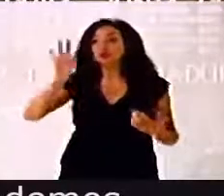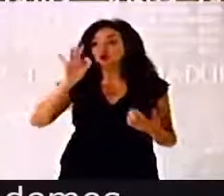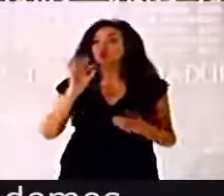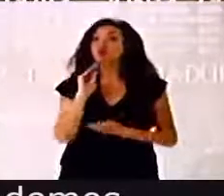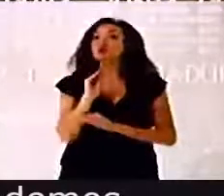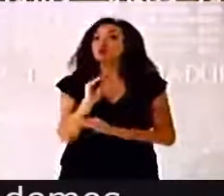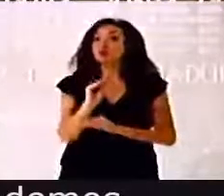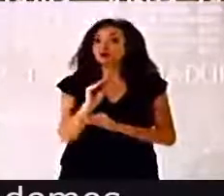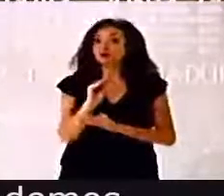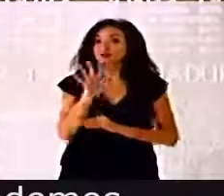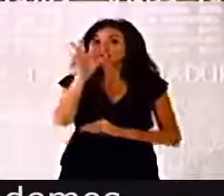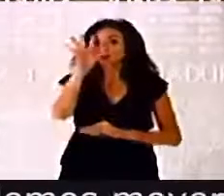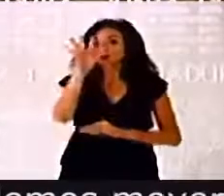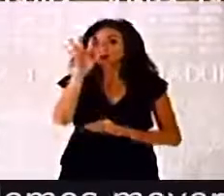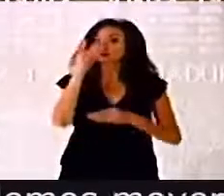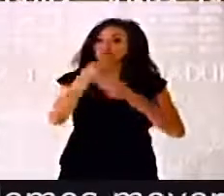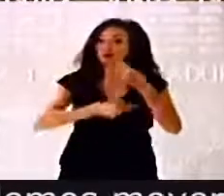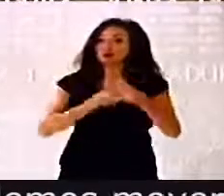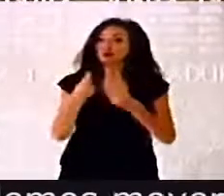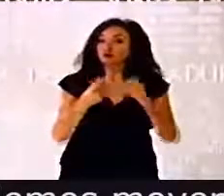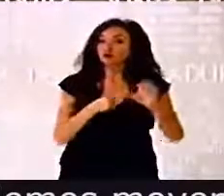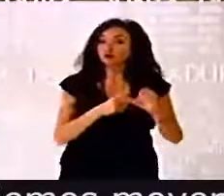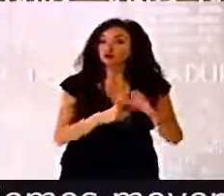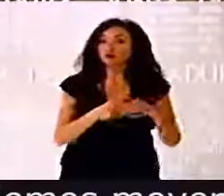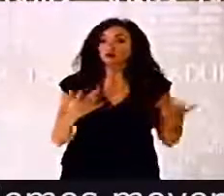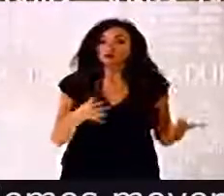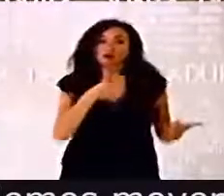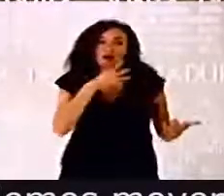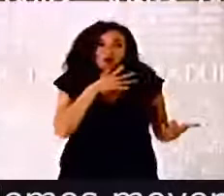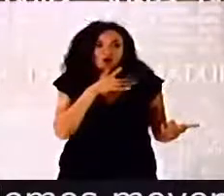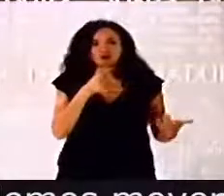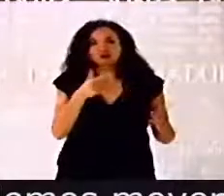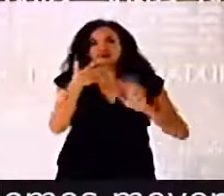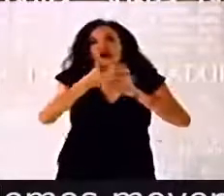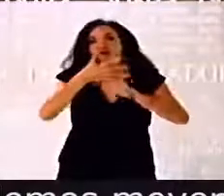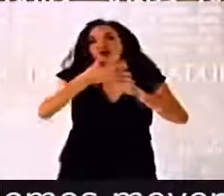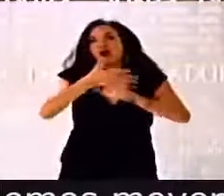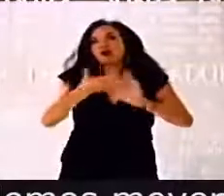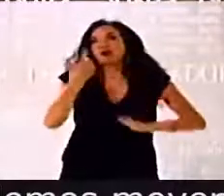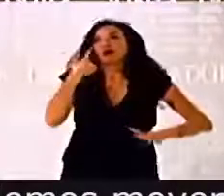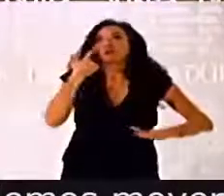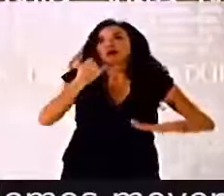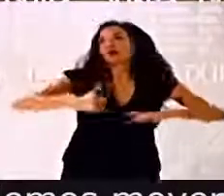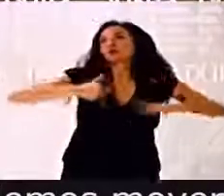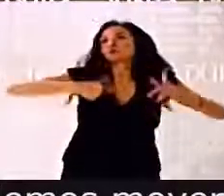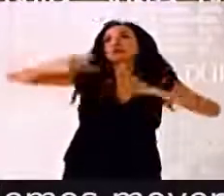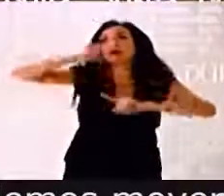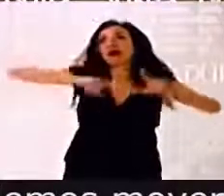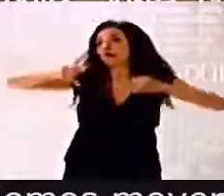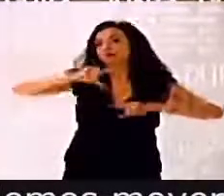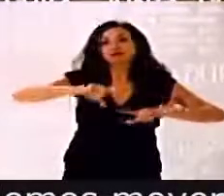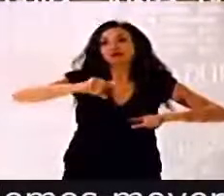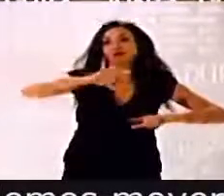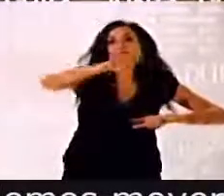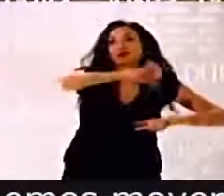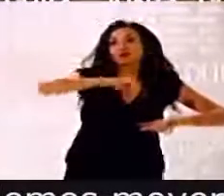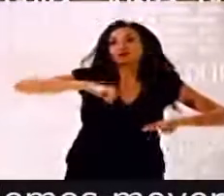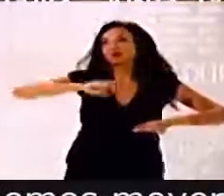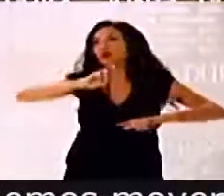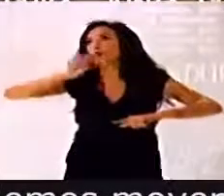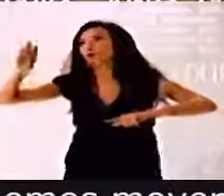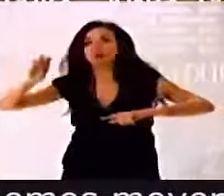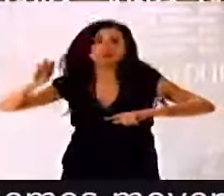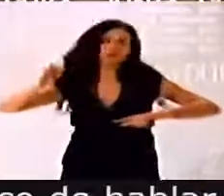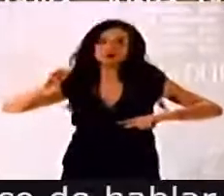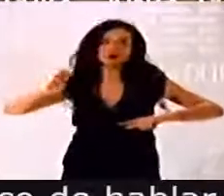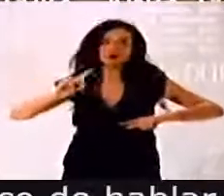la Junta de Extremadura, no parece lógico que nos podamos hablar cómo va a ser la movilidad entre una comunidad autónoma y otra, cuando hemos